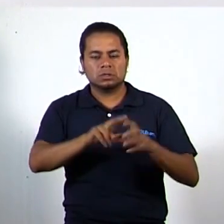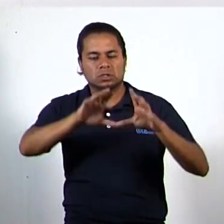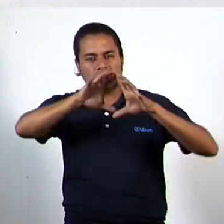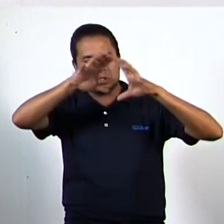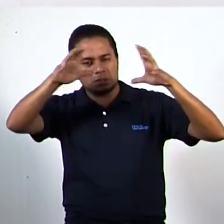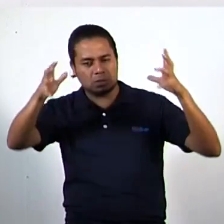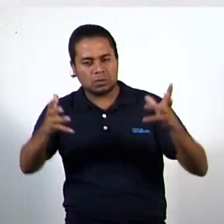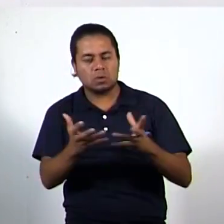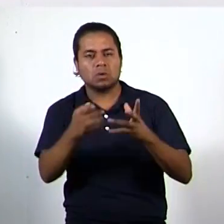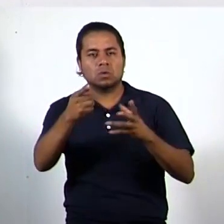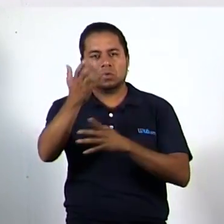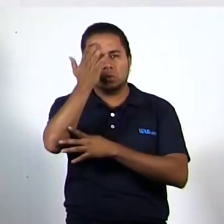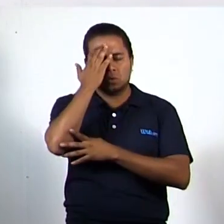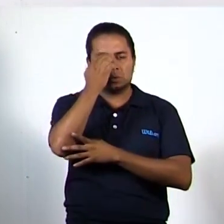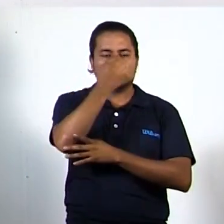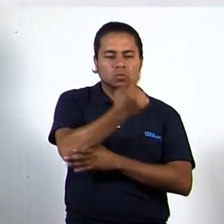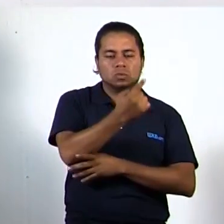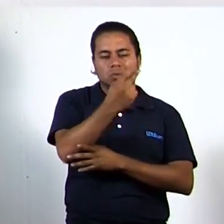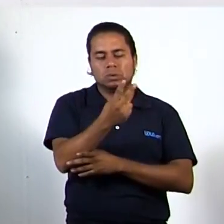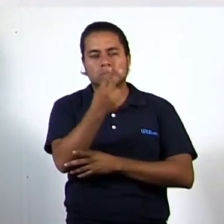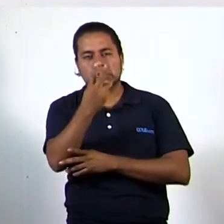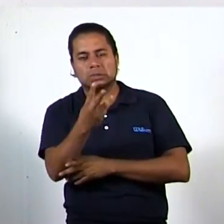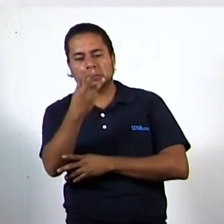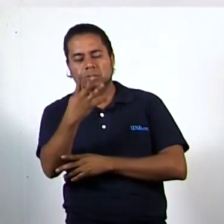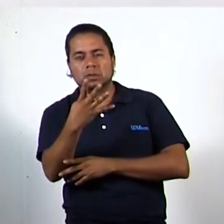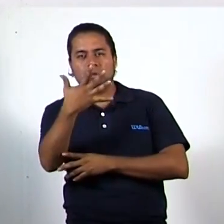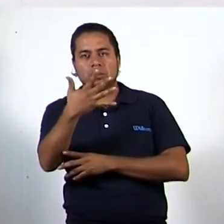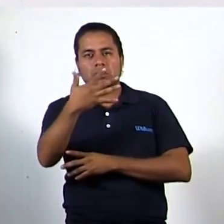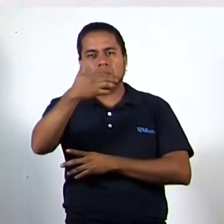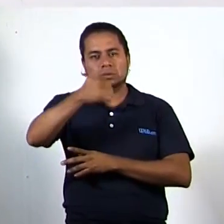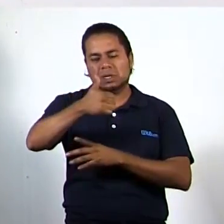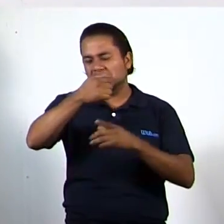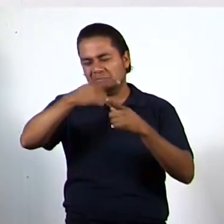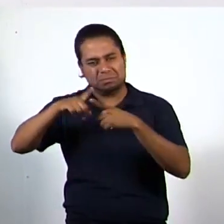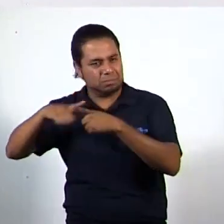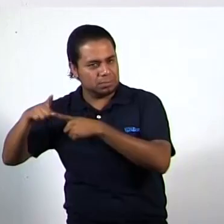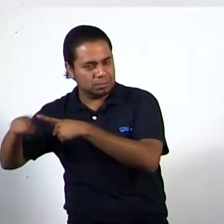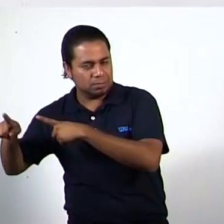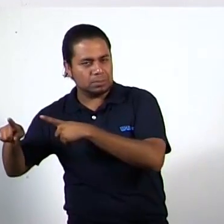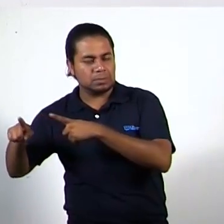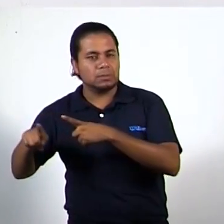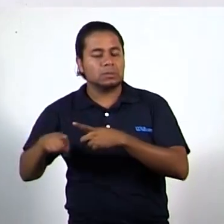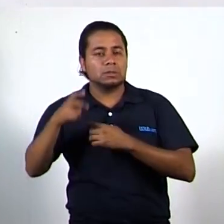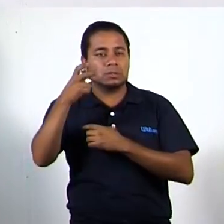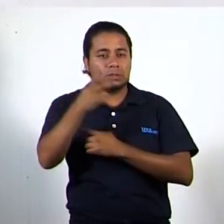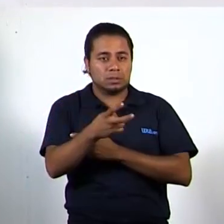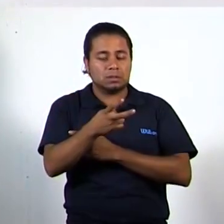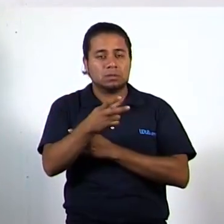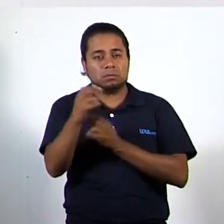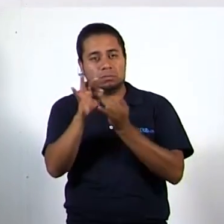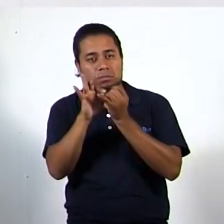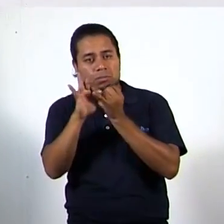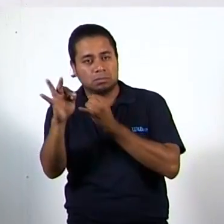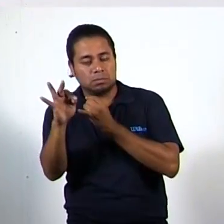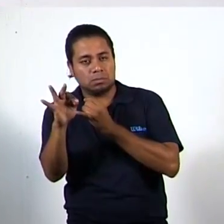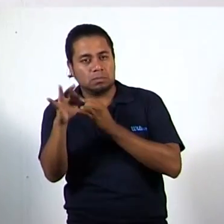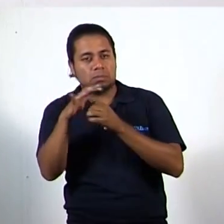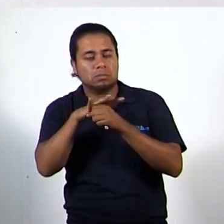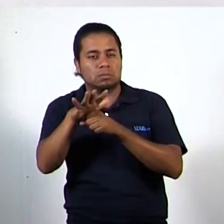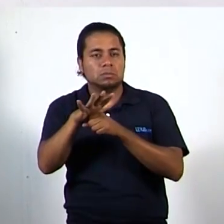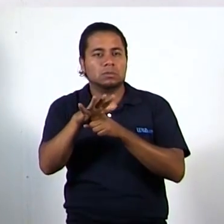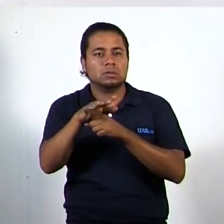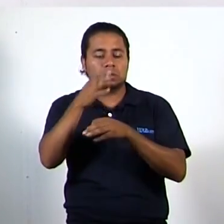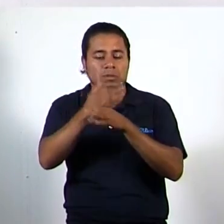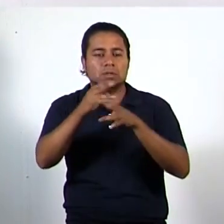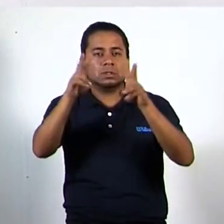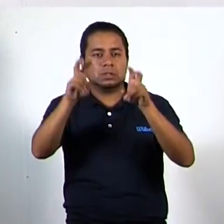que conoces. El 1, 2, 3, 4, 5, 6, etc. Y que vamos a terminar finalmente en el tema que